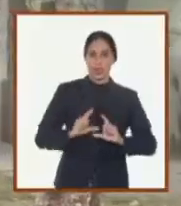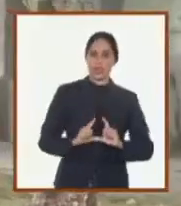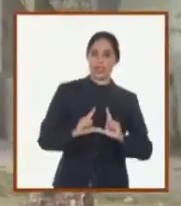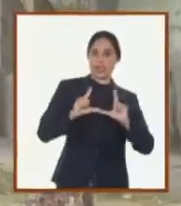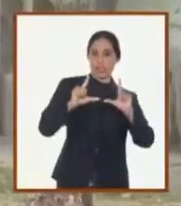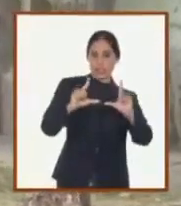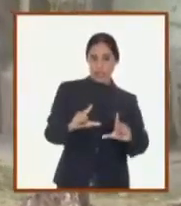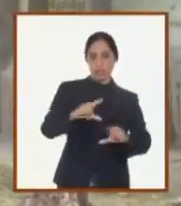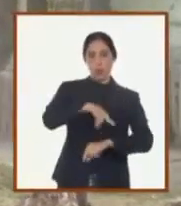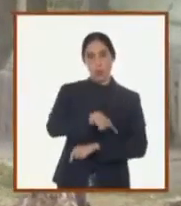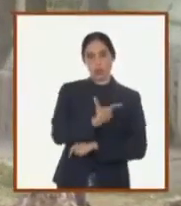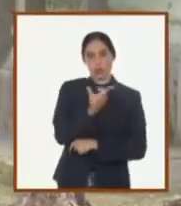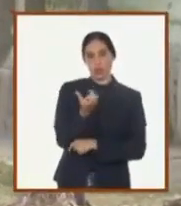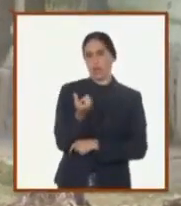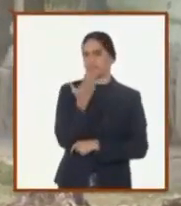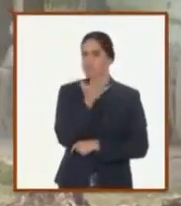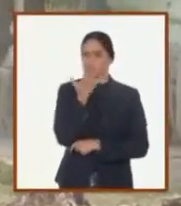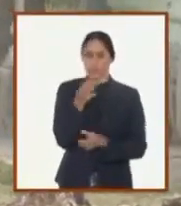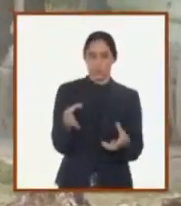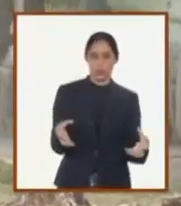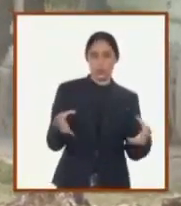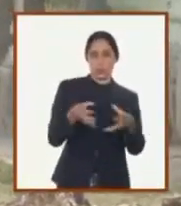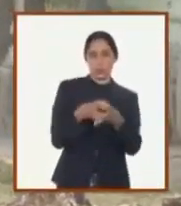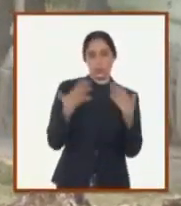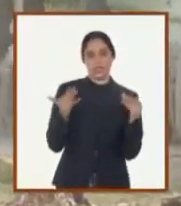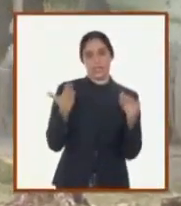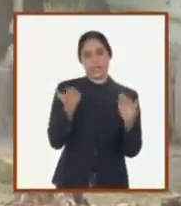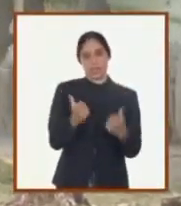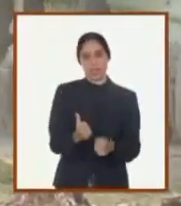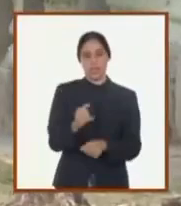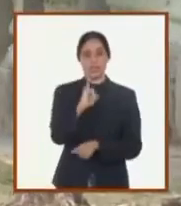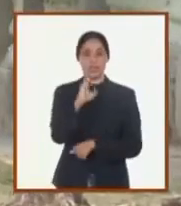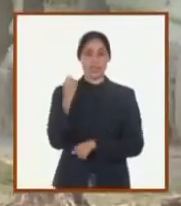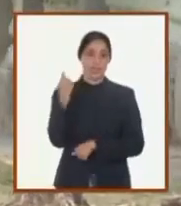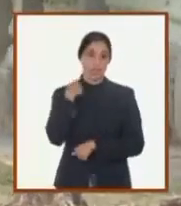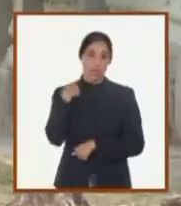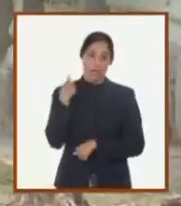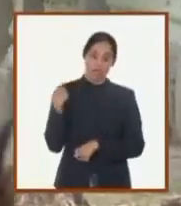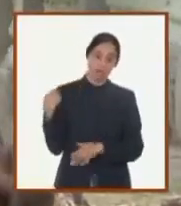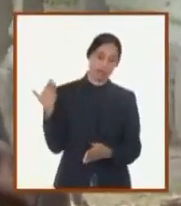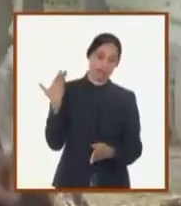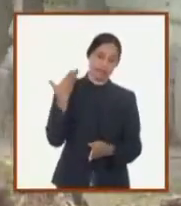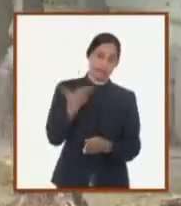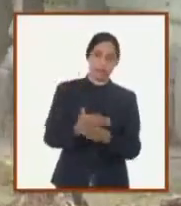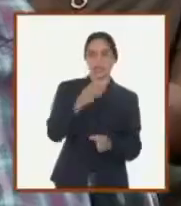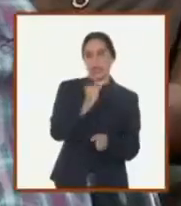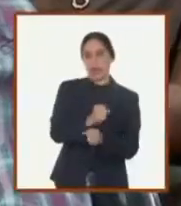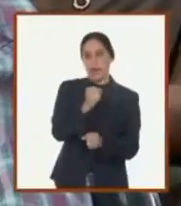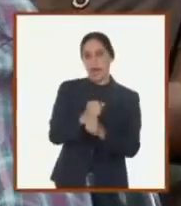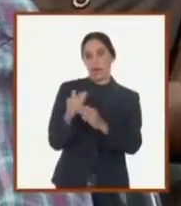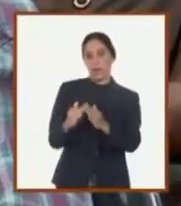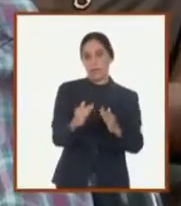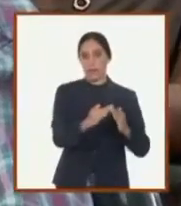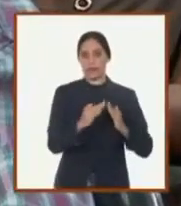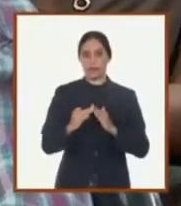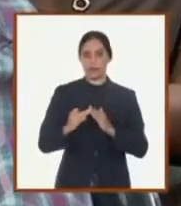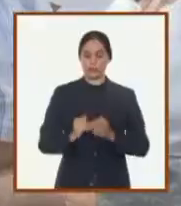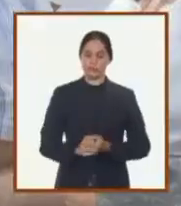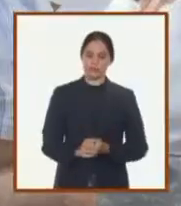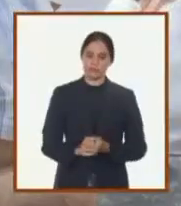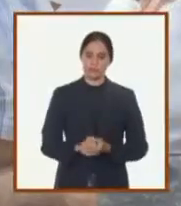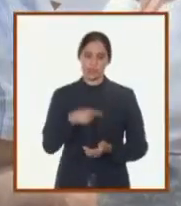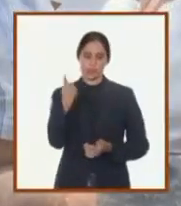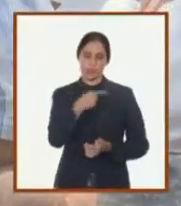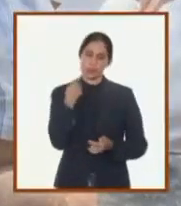cultural al colectivo de la oficina vinculado durante 60 años al trabajo de la comunidad para continuar